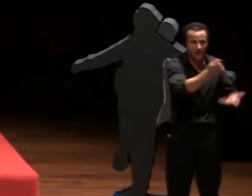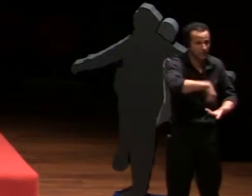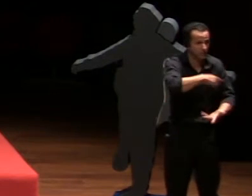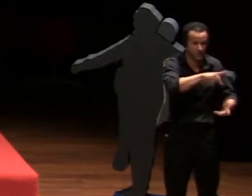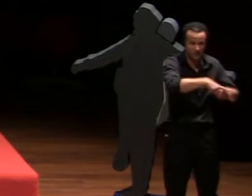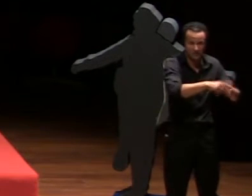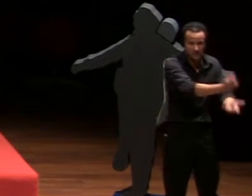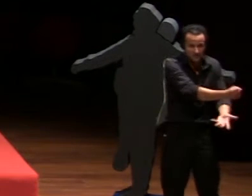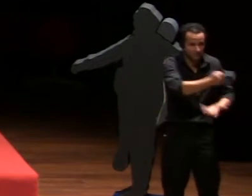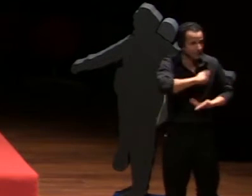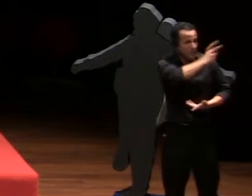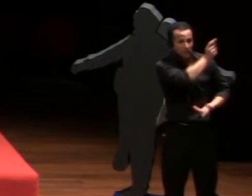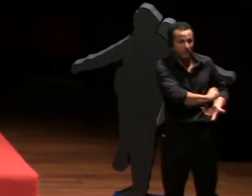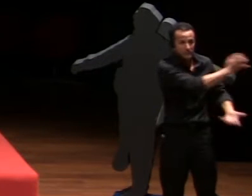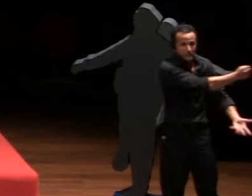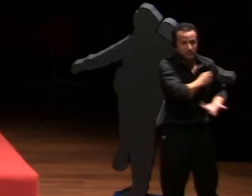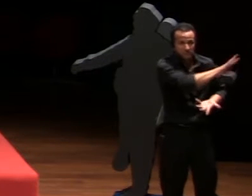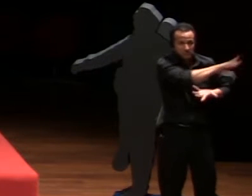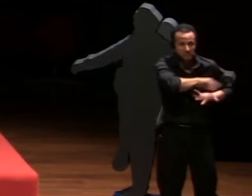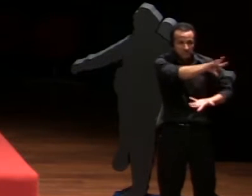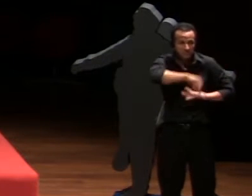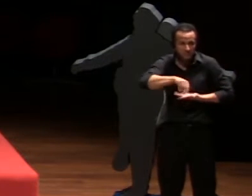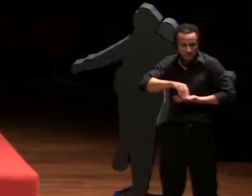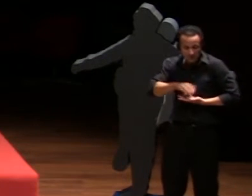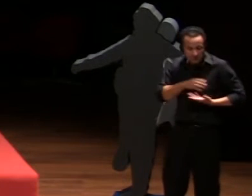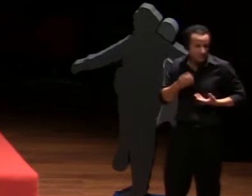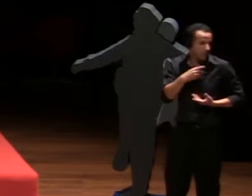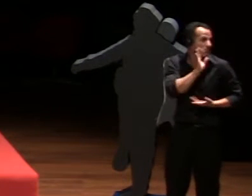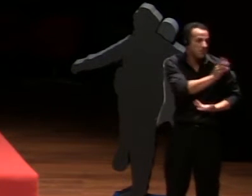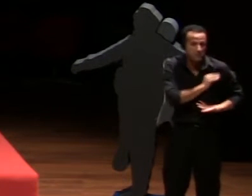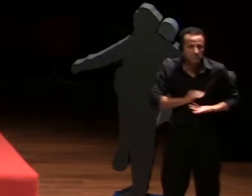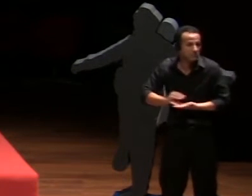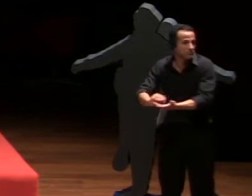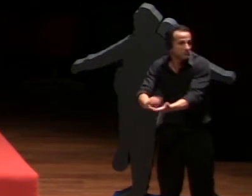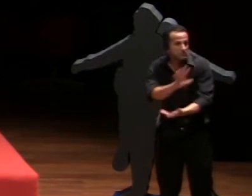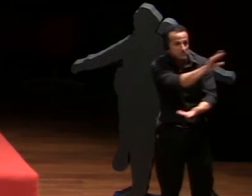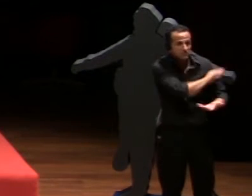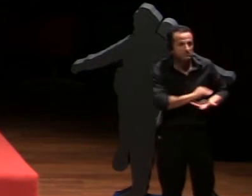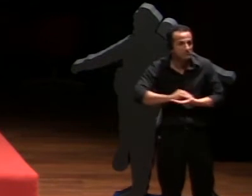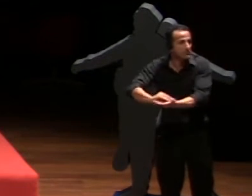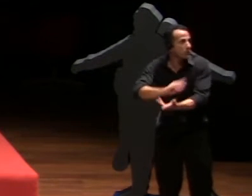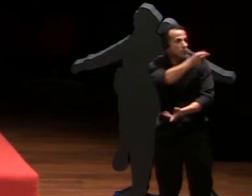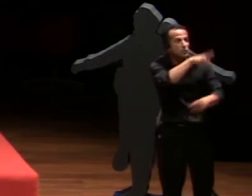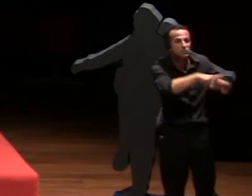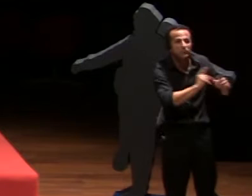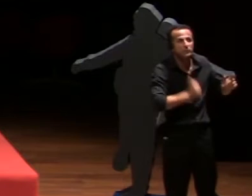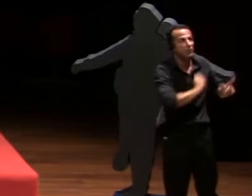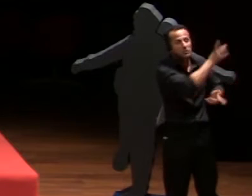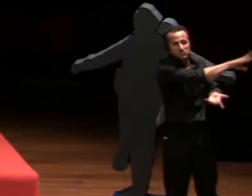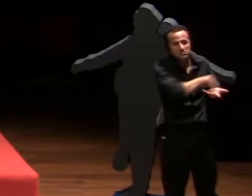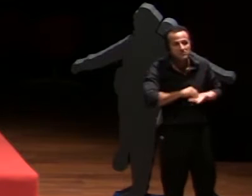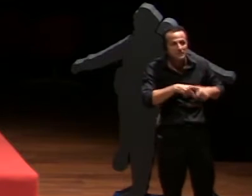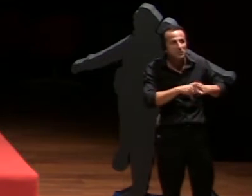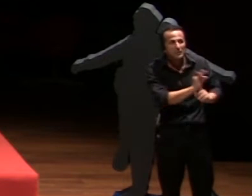los instrumentos de medida de otras profesiones y estábamos evaluando nuestras intervenciones con instrumentos totalmente dispares, ¿vale?, y que no son de la